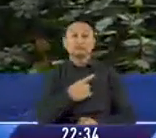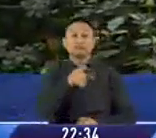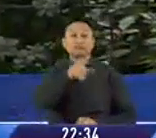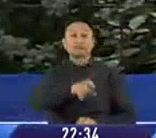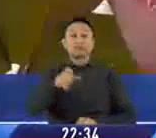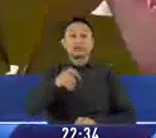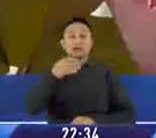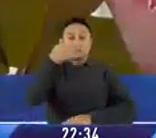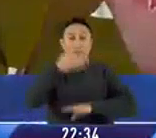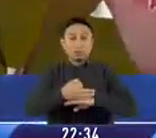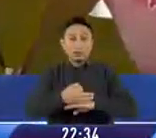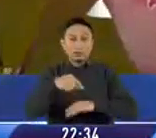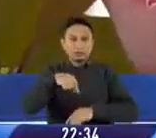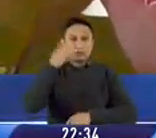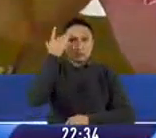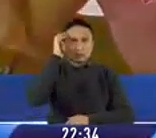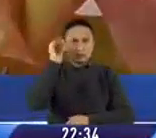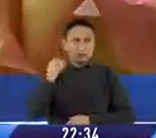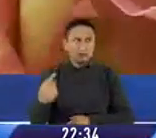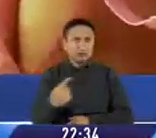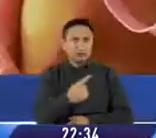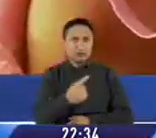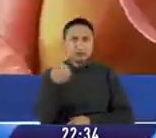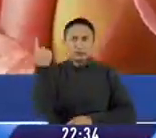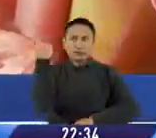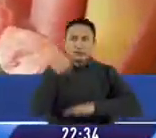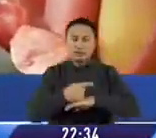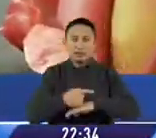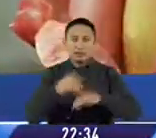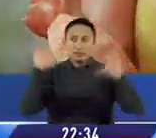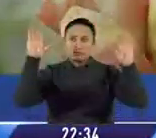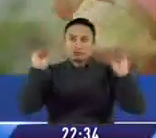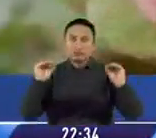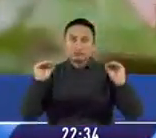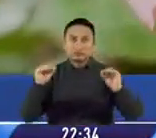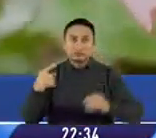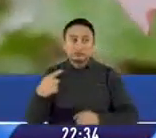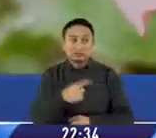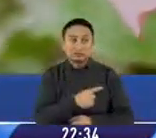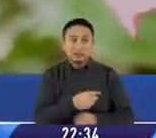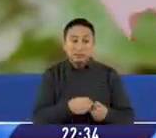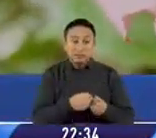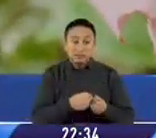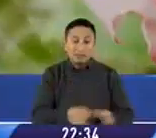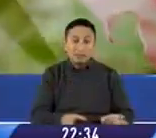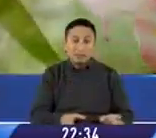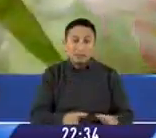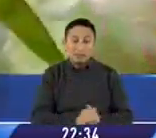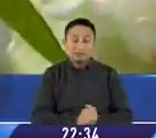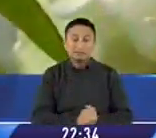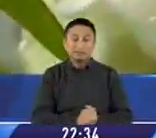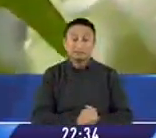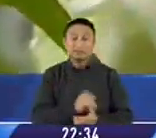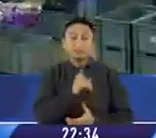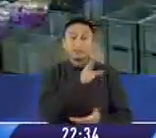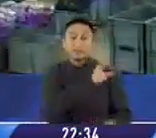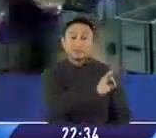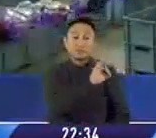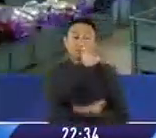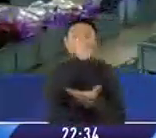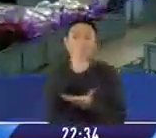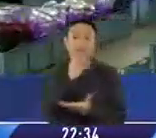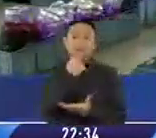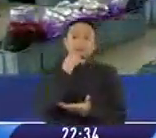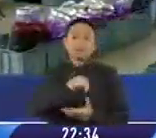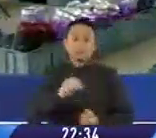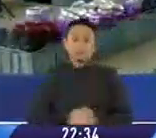de Cotopaxi están preocupados. Primer día de cortes de energía y se registran pérdidas considerables. Uno de los representantes del sector dice que